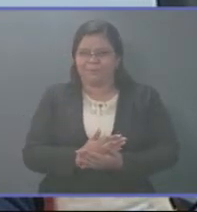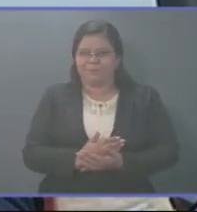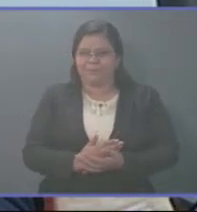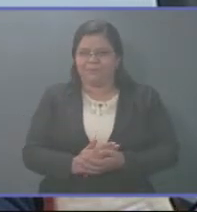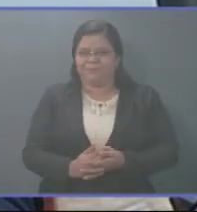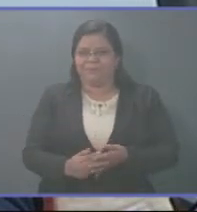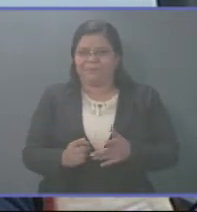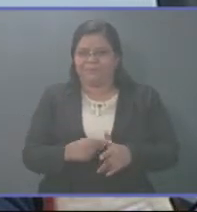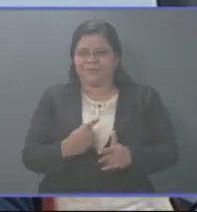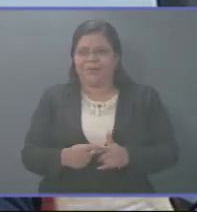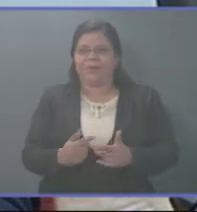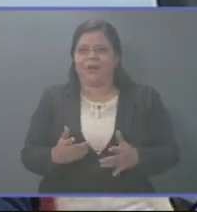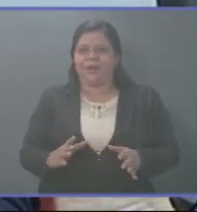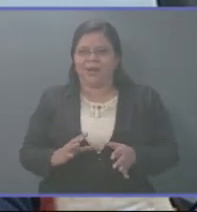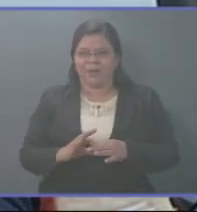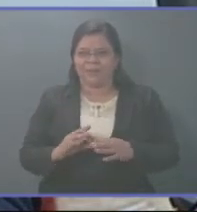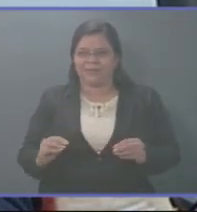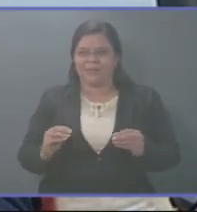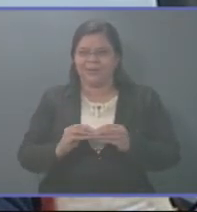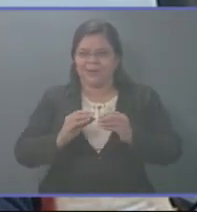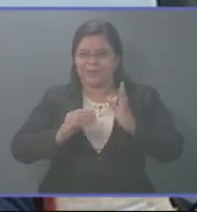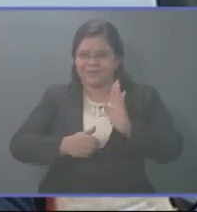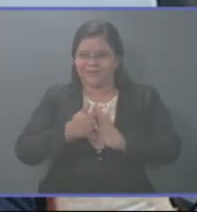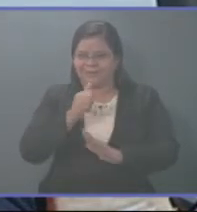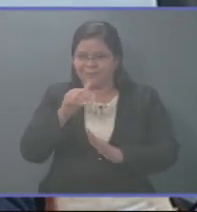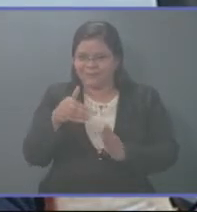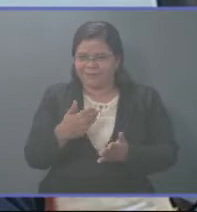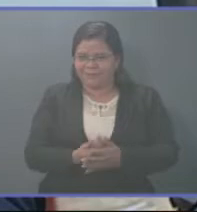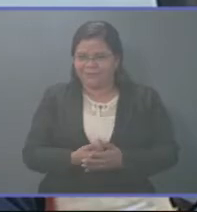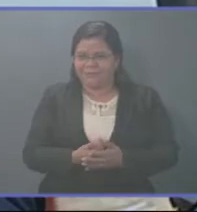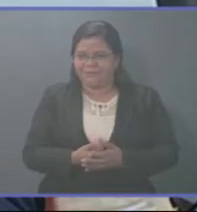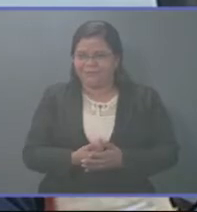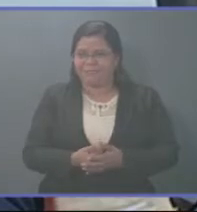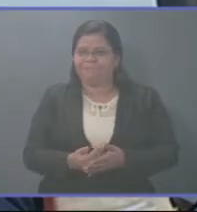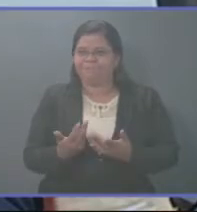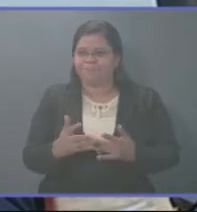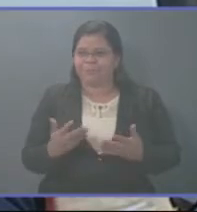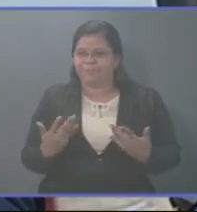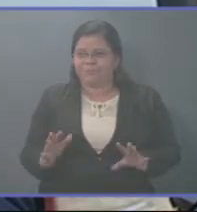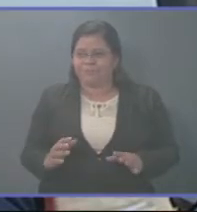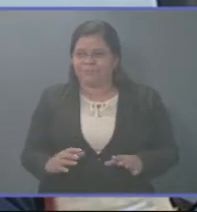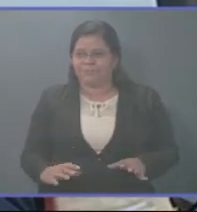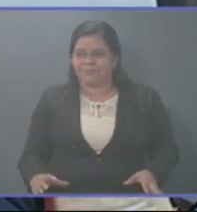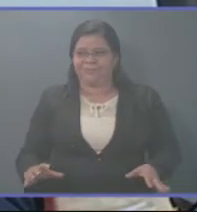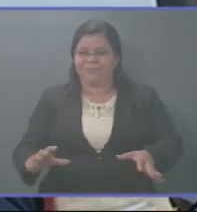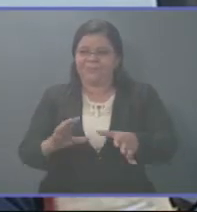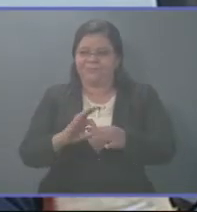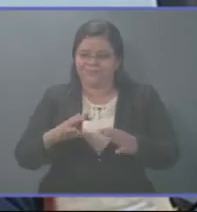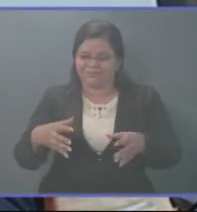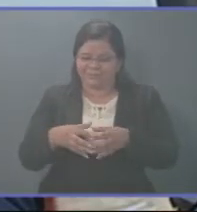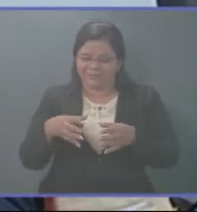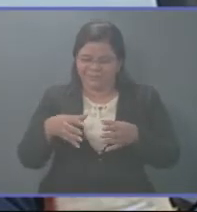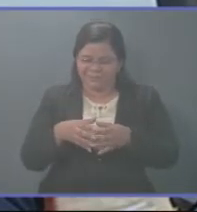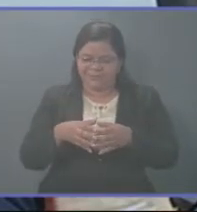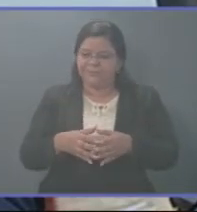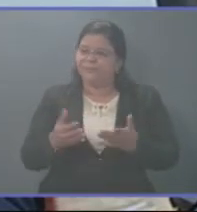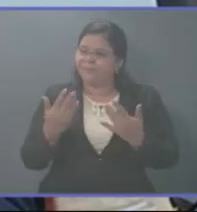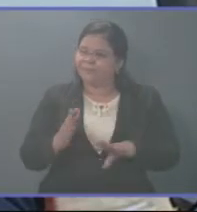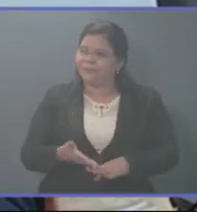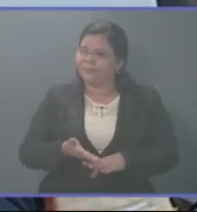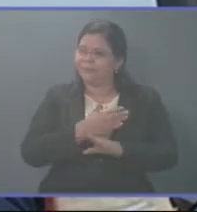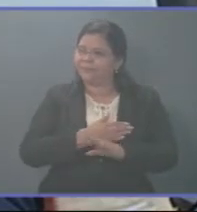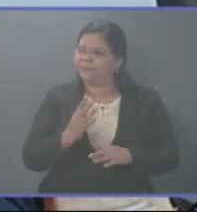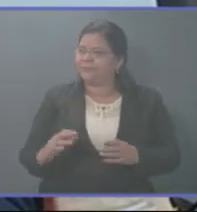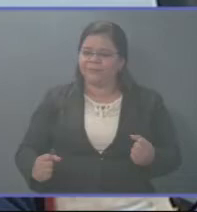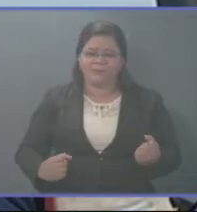ni cómo publicar las plazas docentes. Y a eso lo están acompañando el grupo parlamentario que no acompañó